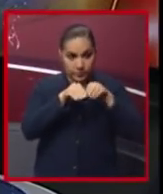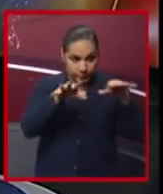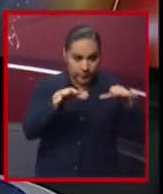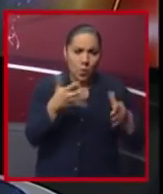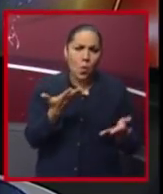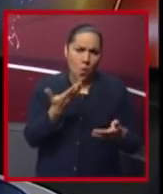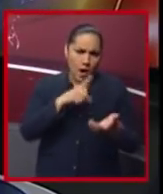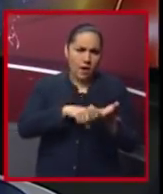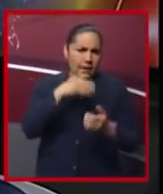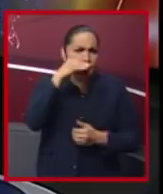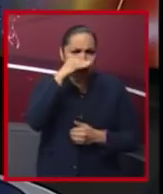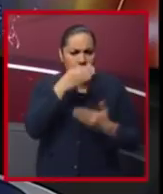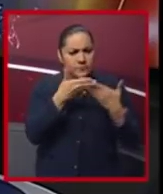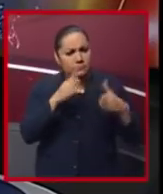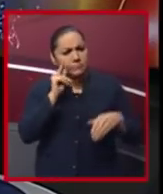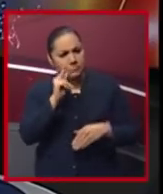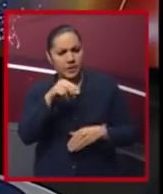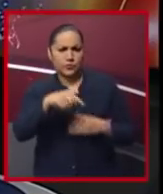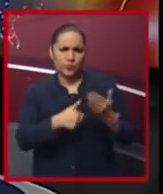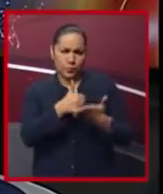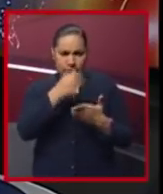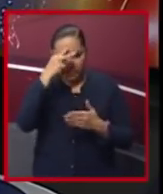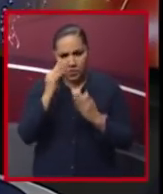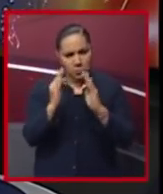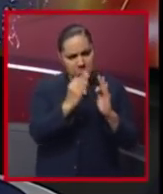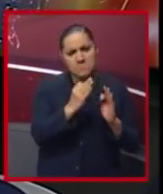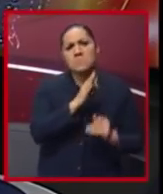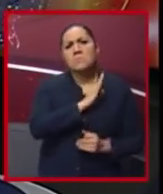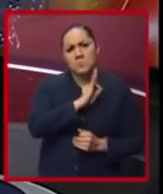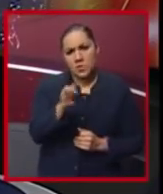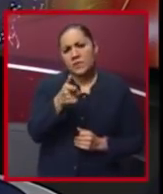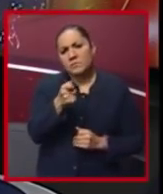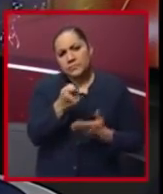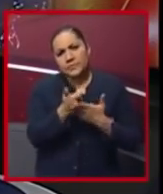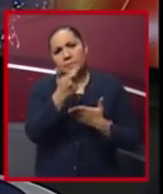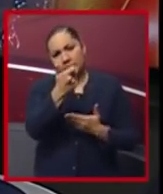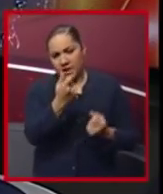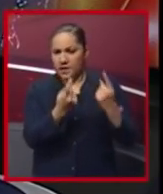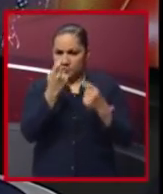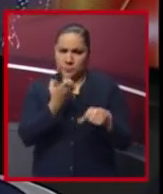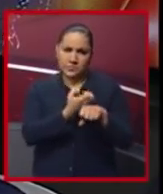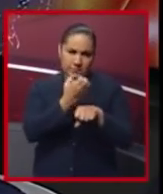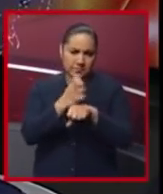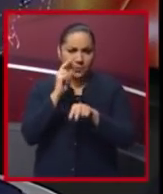abierta, 45.1, sistemas de televisión por cable y en